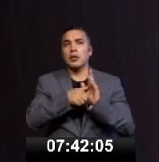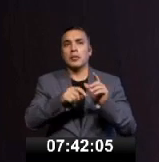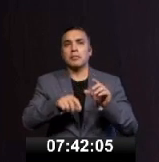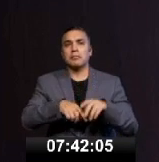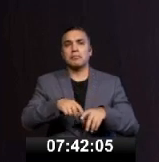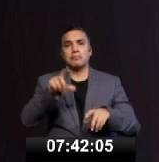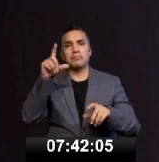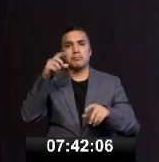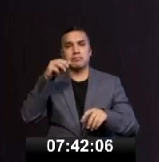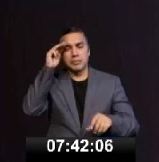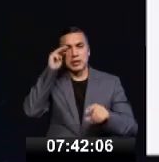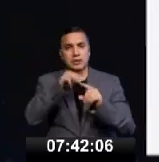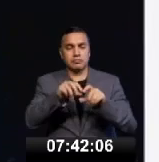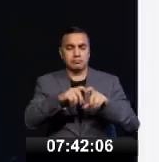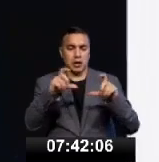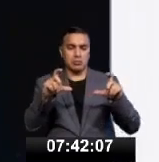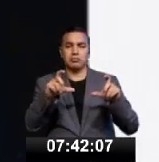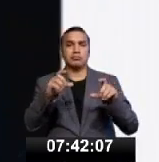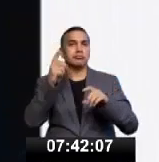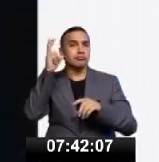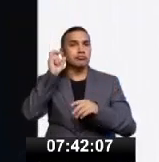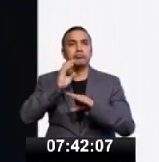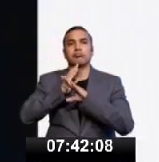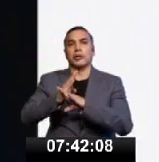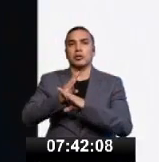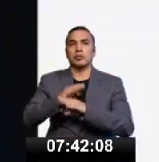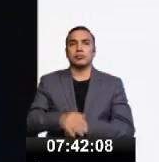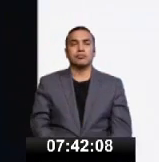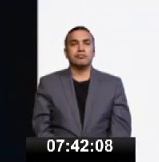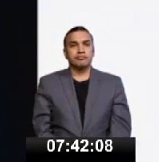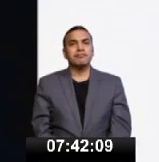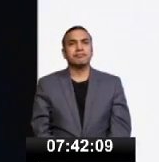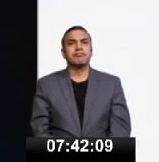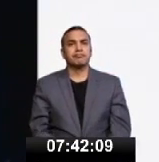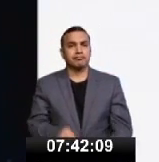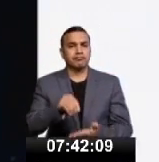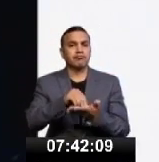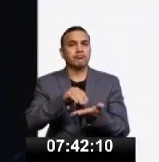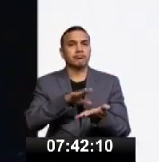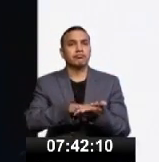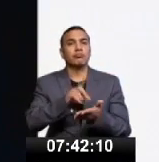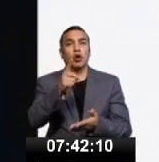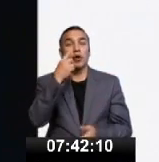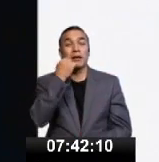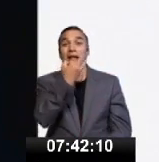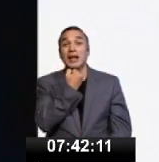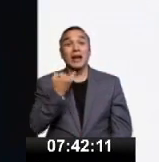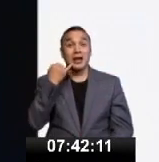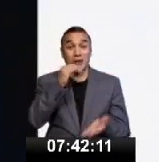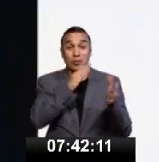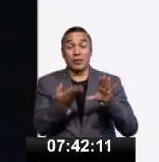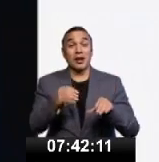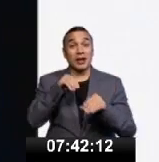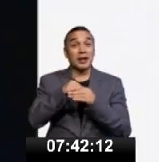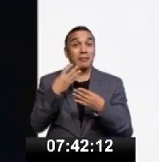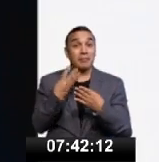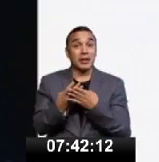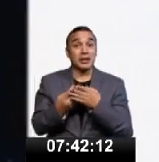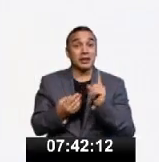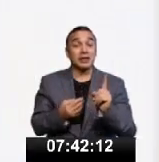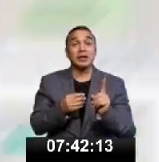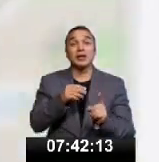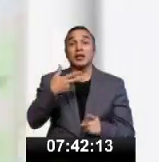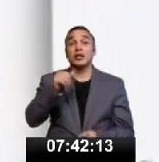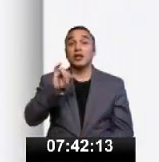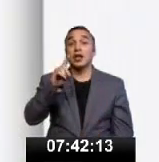mensajes, él escuchó y él bloqueó. Serían parte de los registros del israelí asesinado en la penitenciaría del litoral